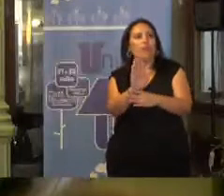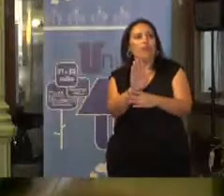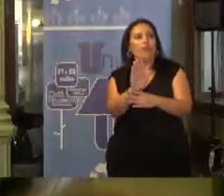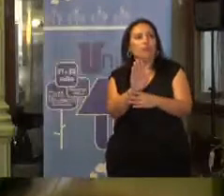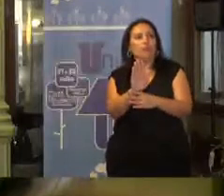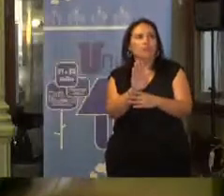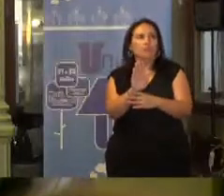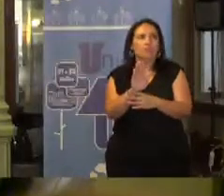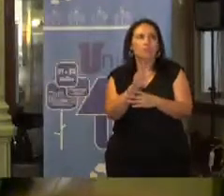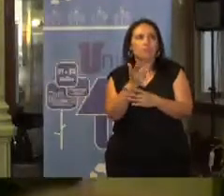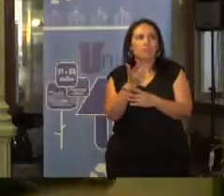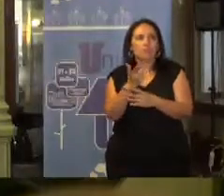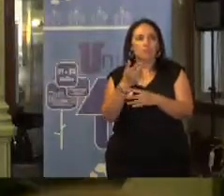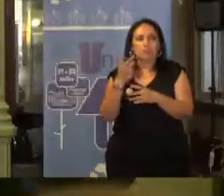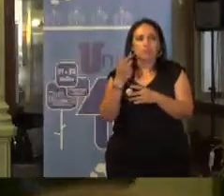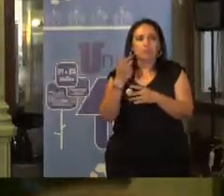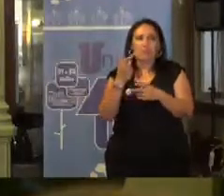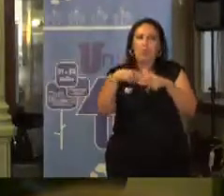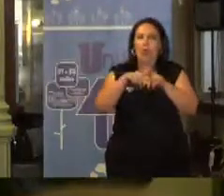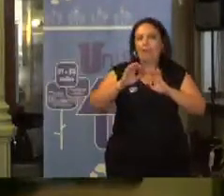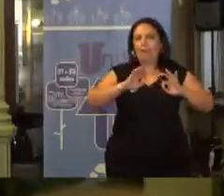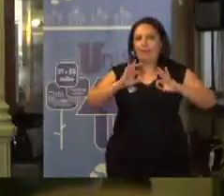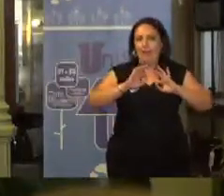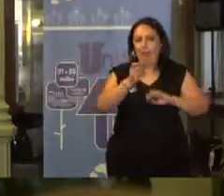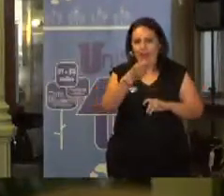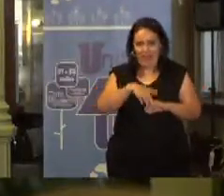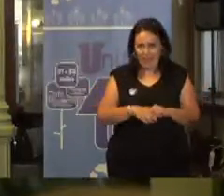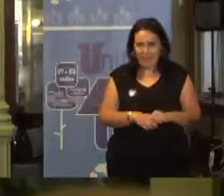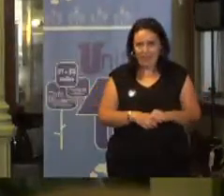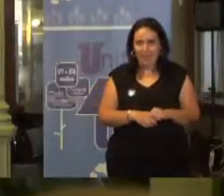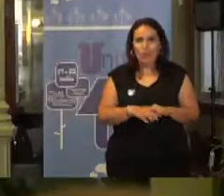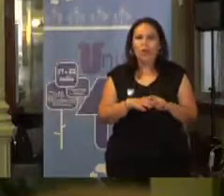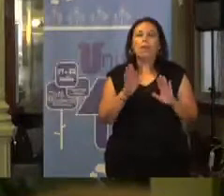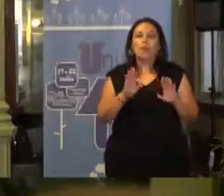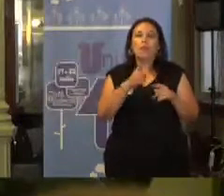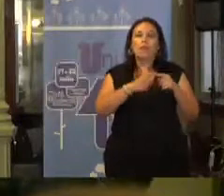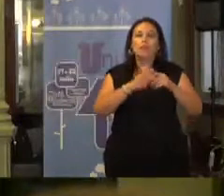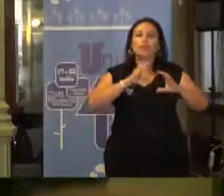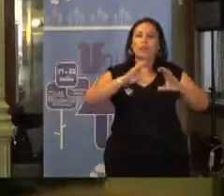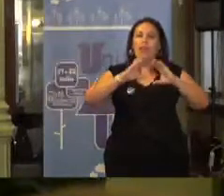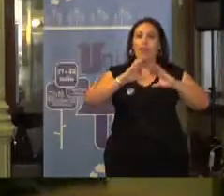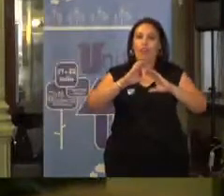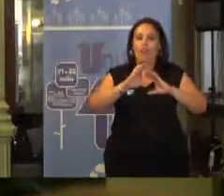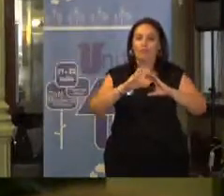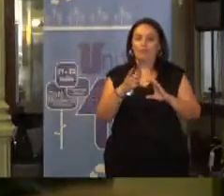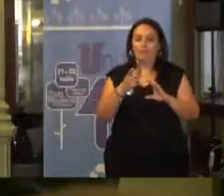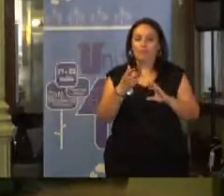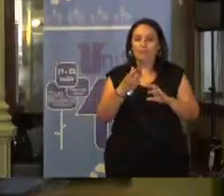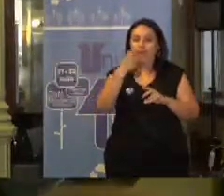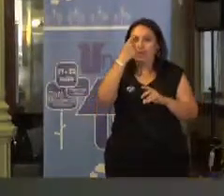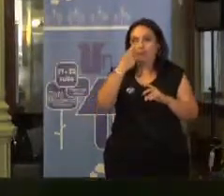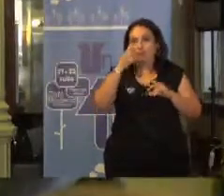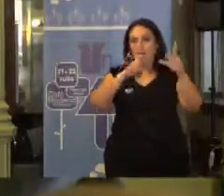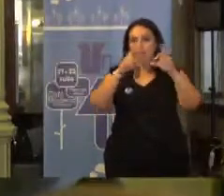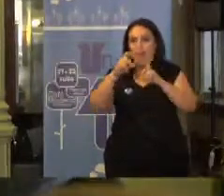vou dicir histriónica, pero sí teatral, que permite que os medios de comunicación, sobre todo os audiovisuais, teñan imaxes. Pero en realidade